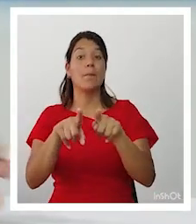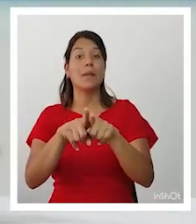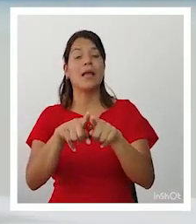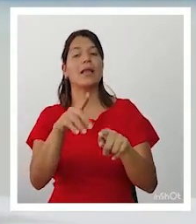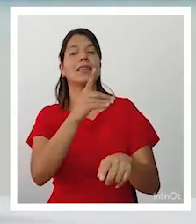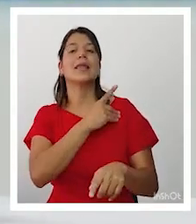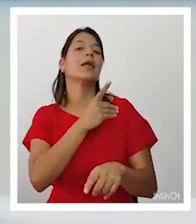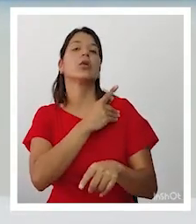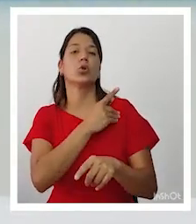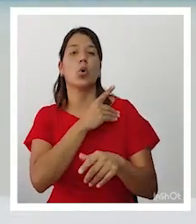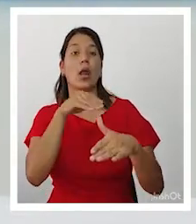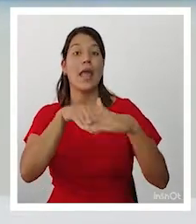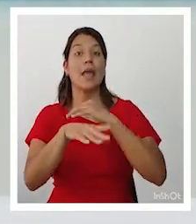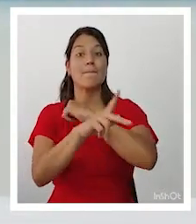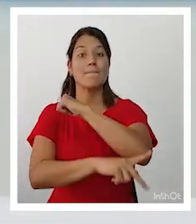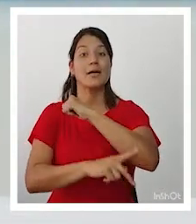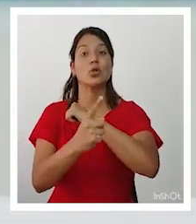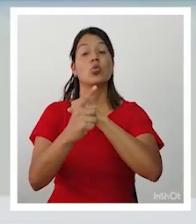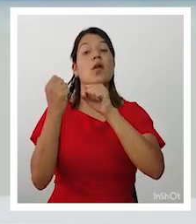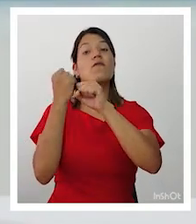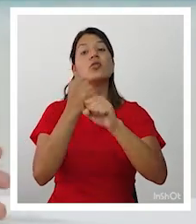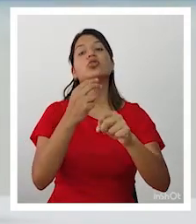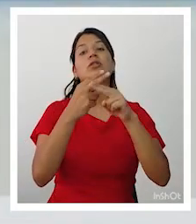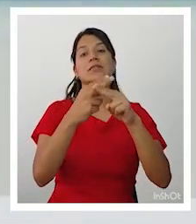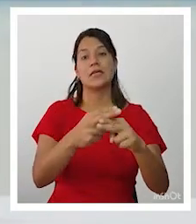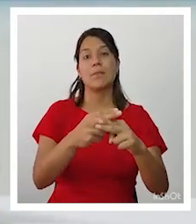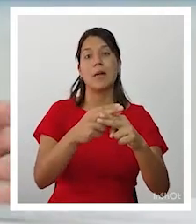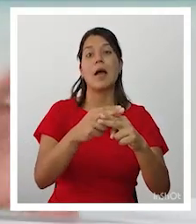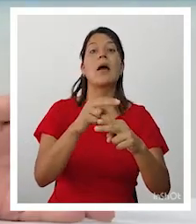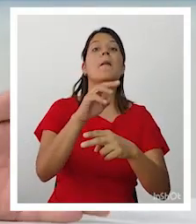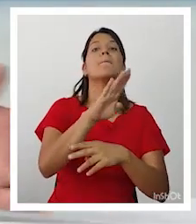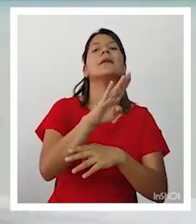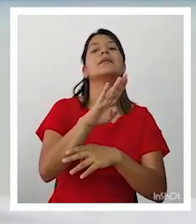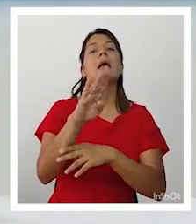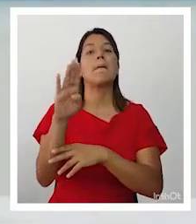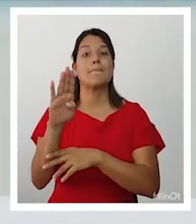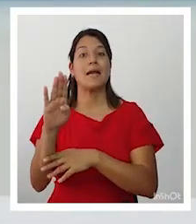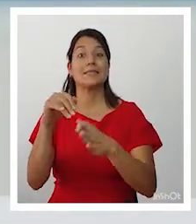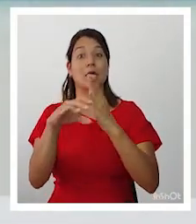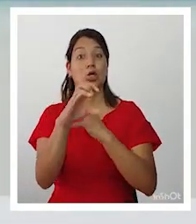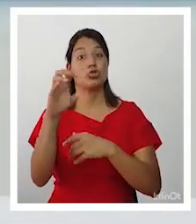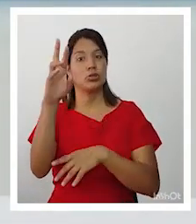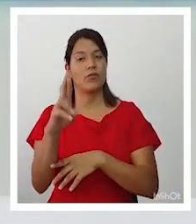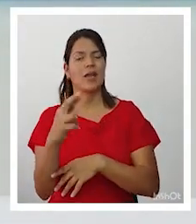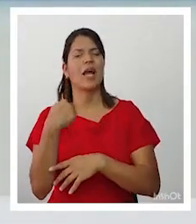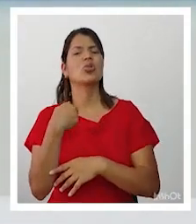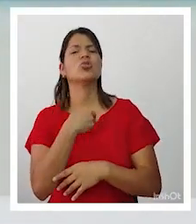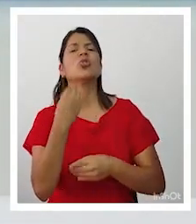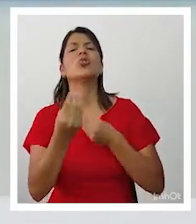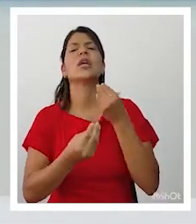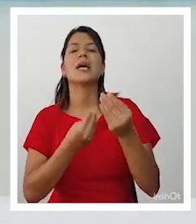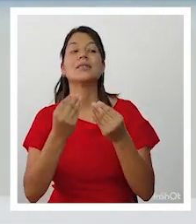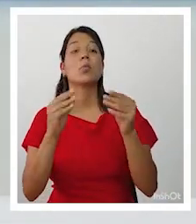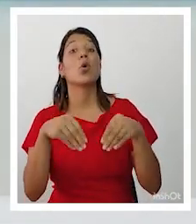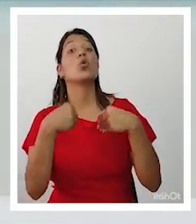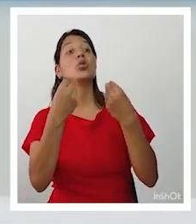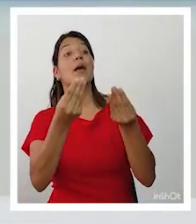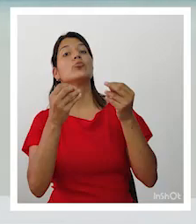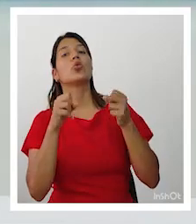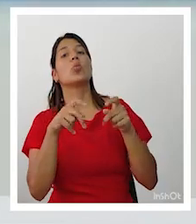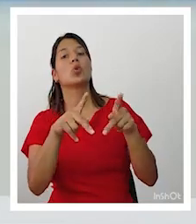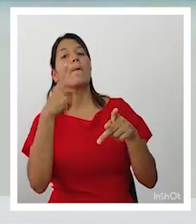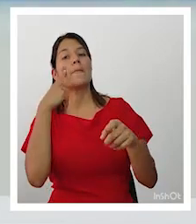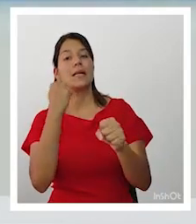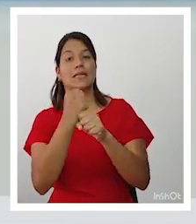del país de una fundación que se llama Best Buddies. Best Buddies Costa Rica, nosotros lo que hacemos es crear oportunidades de empleo para